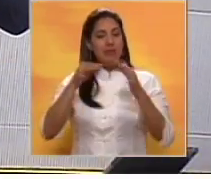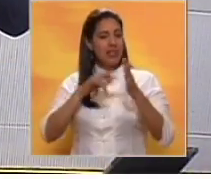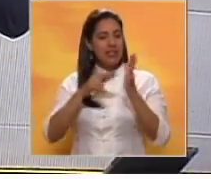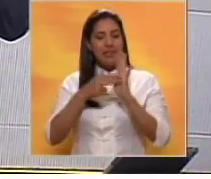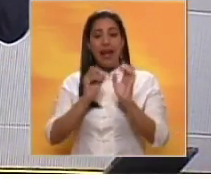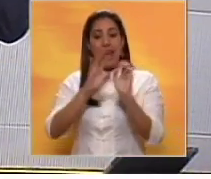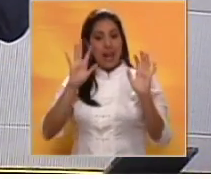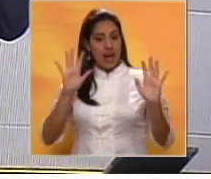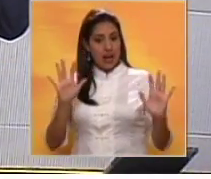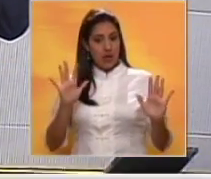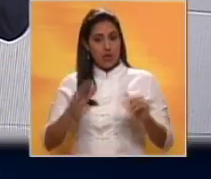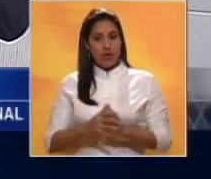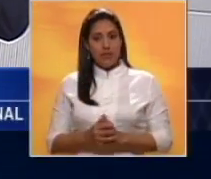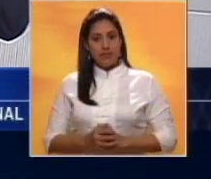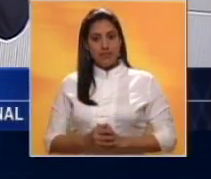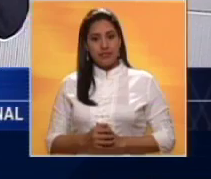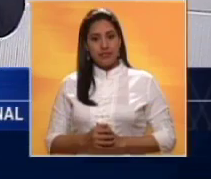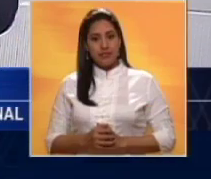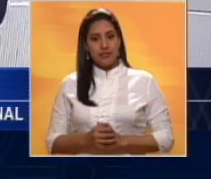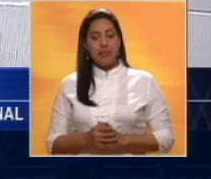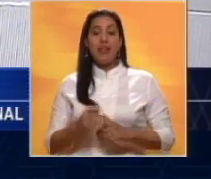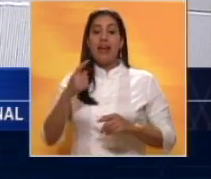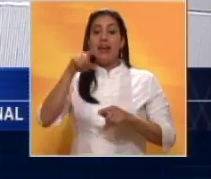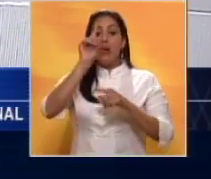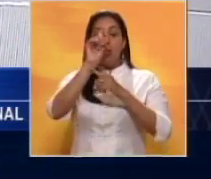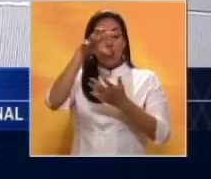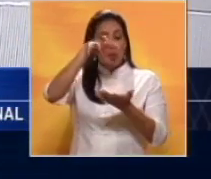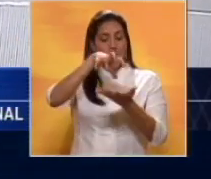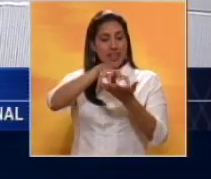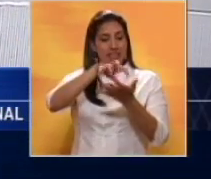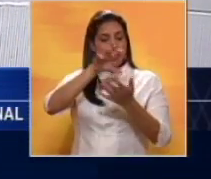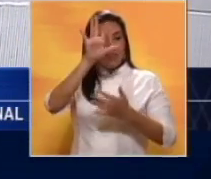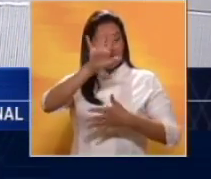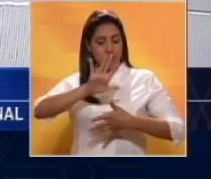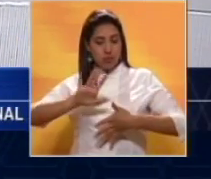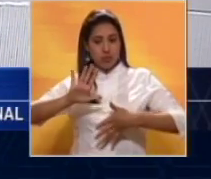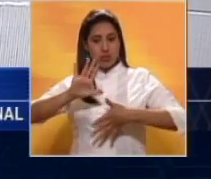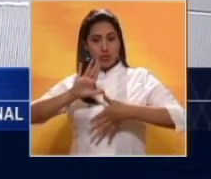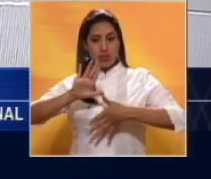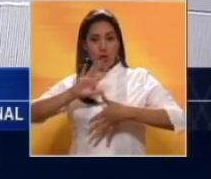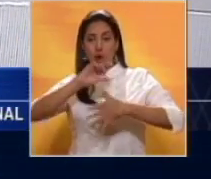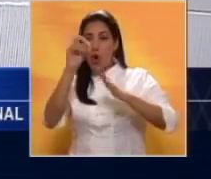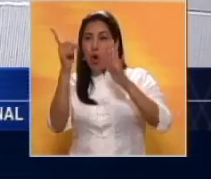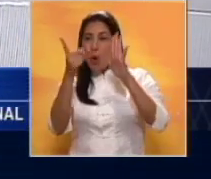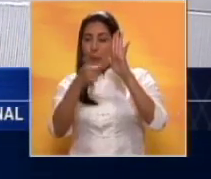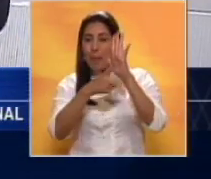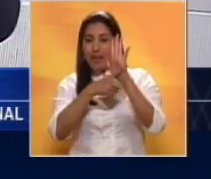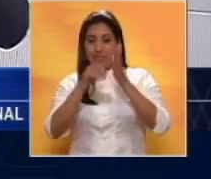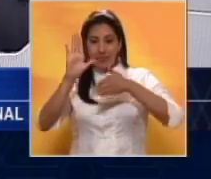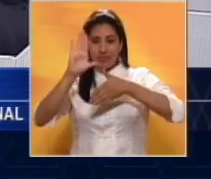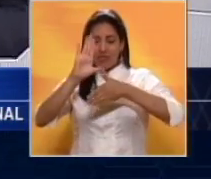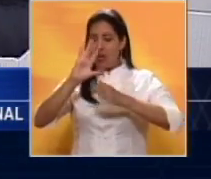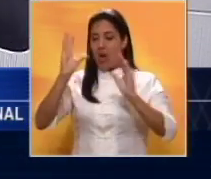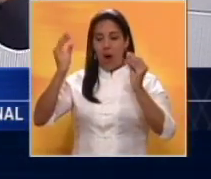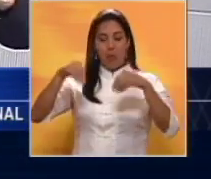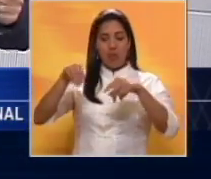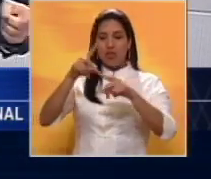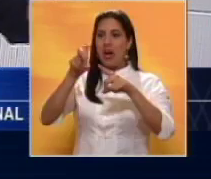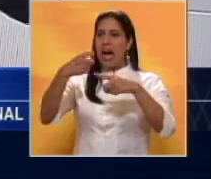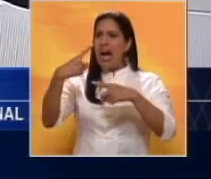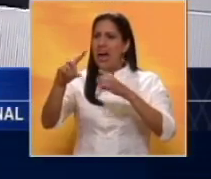establece de manera clara que la región entera no solamente condena